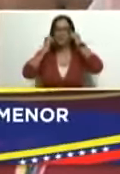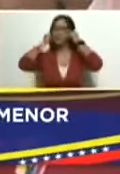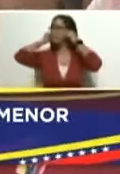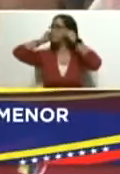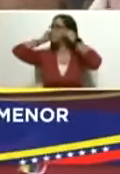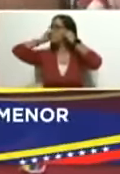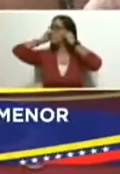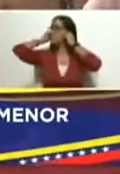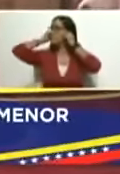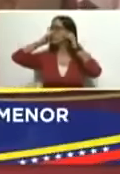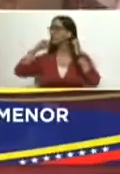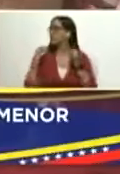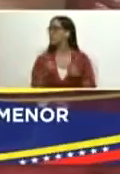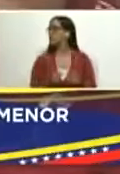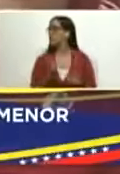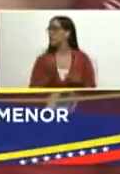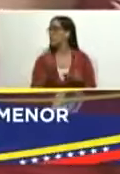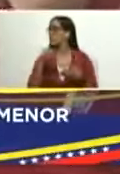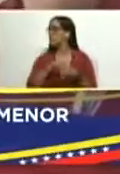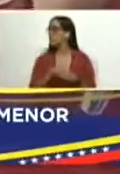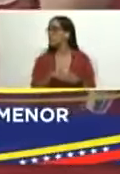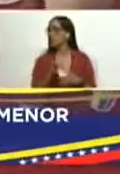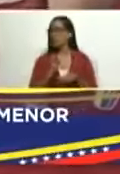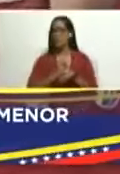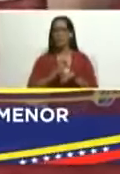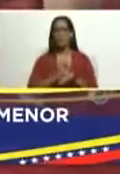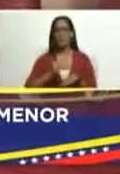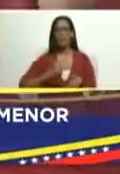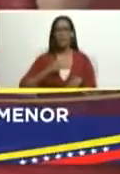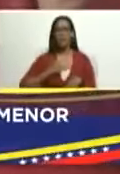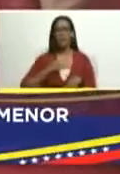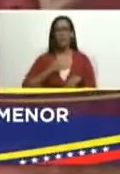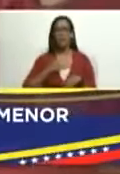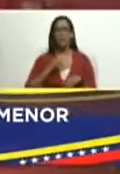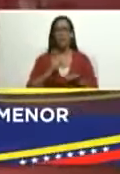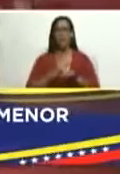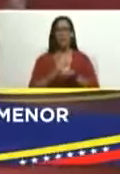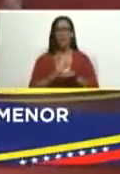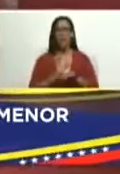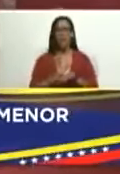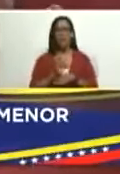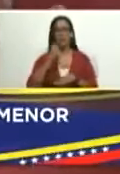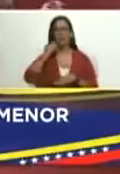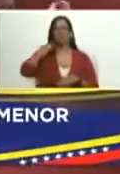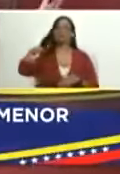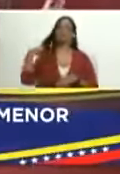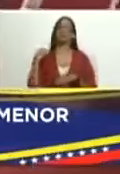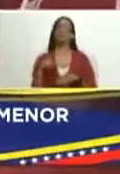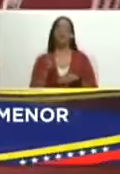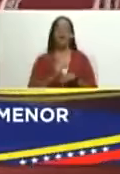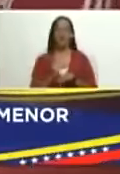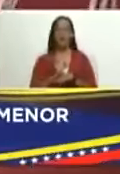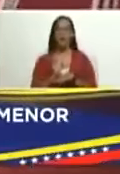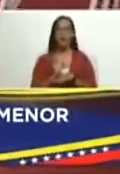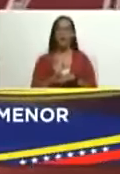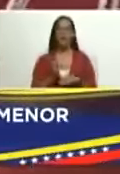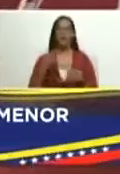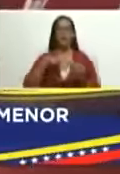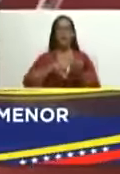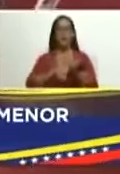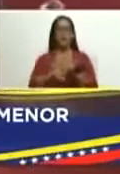que ingresemos a las iglesias católicas y a las iglesias evangélicas. De las evangélicas hemos